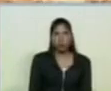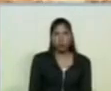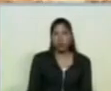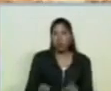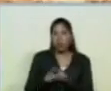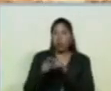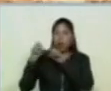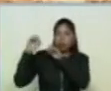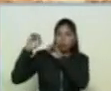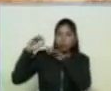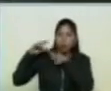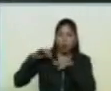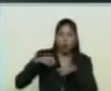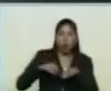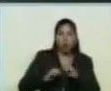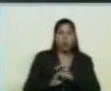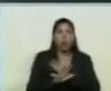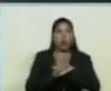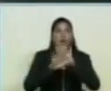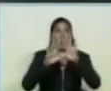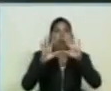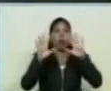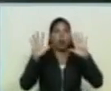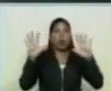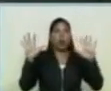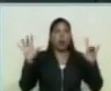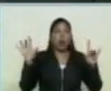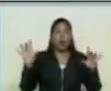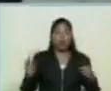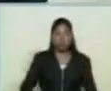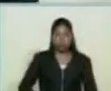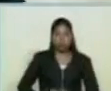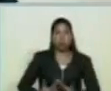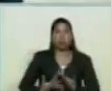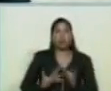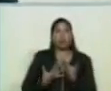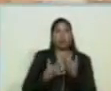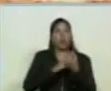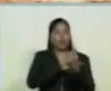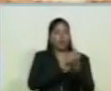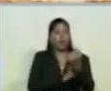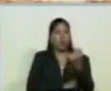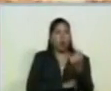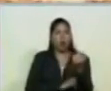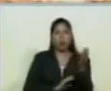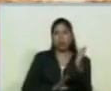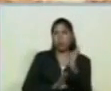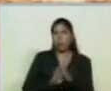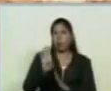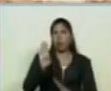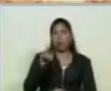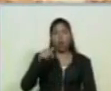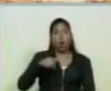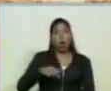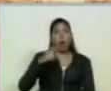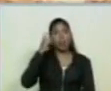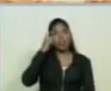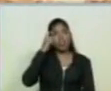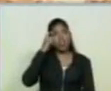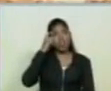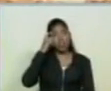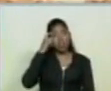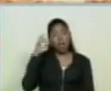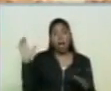iluminarnos, por darnos esa fuerza espiritual. Hoy es el día de San Miguel